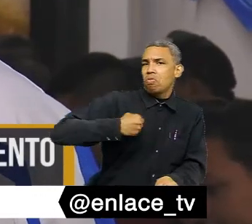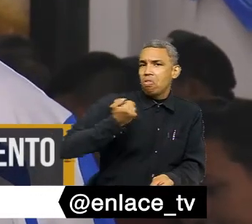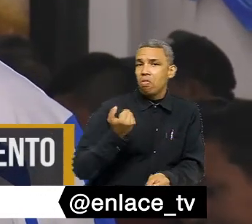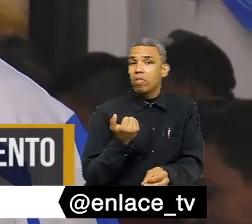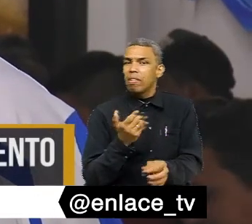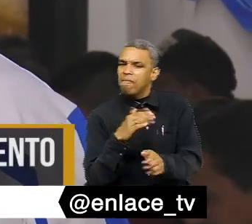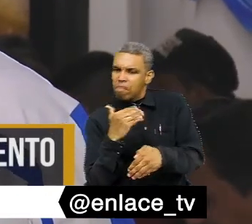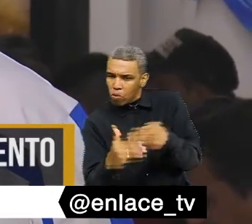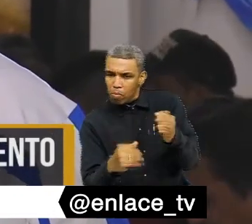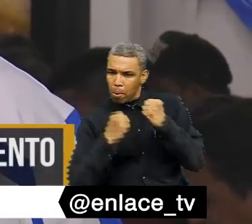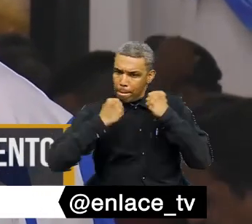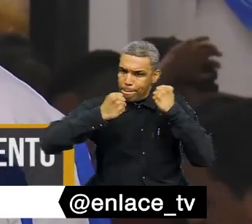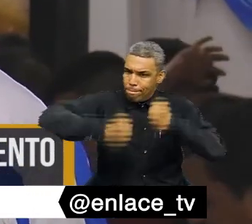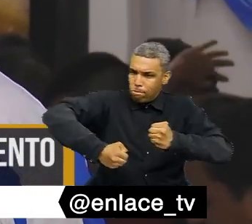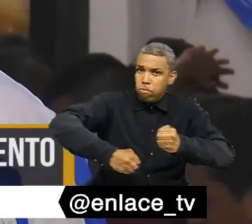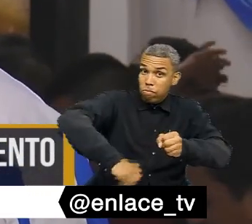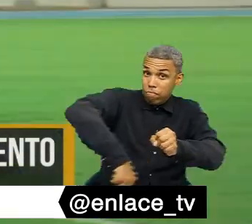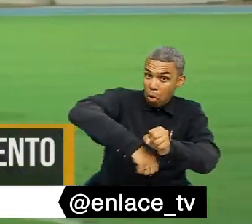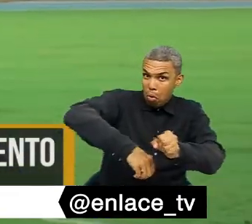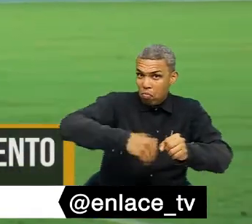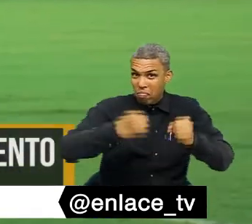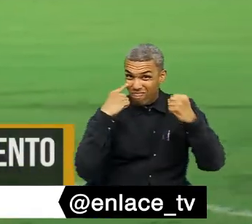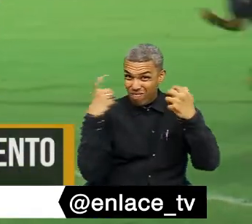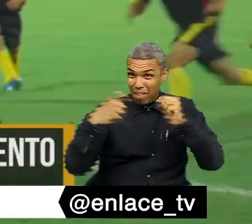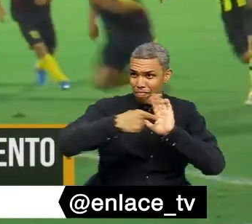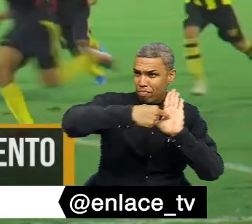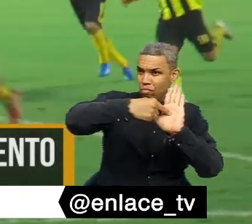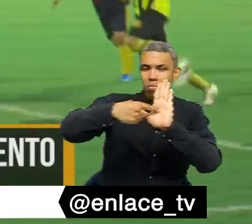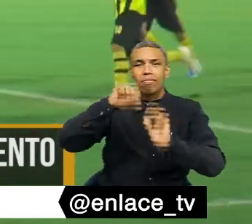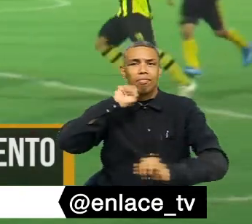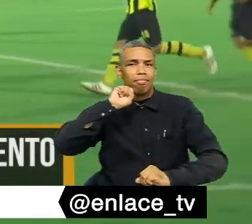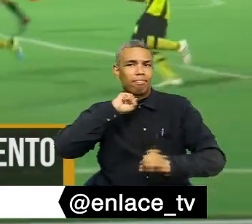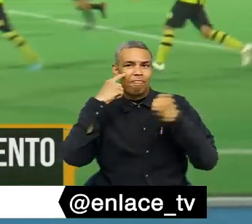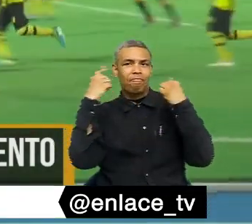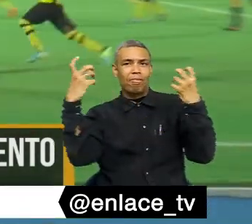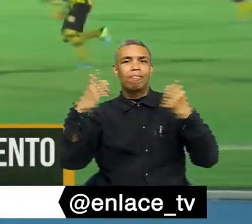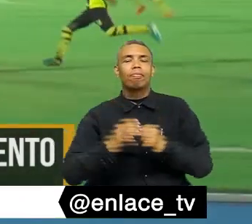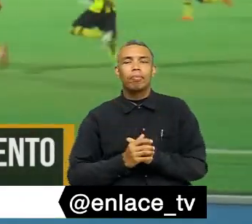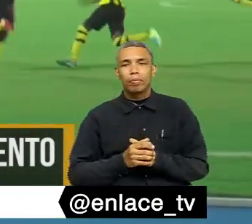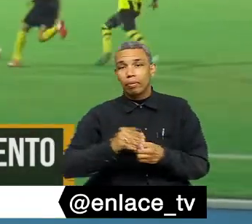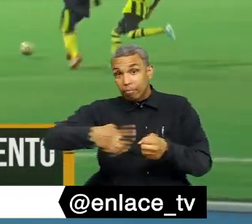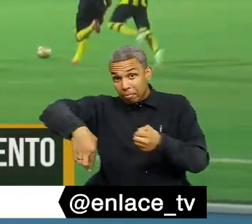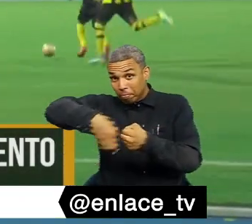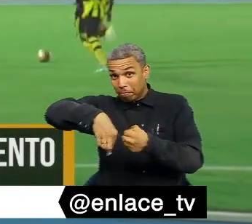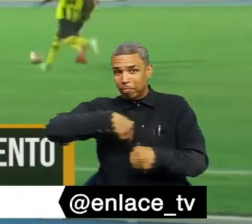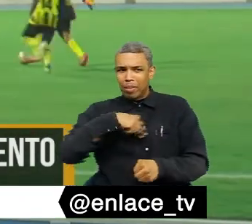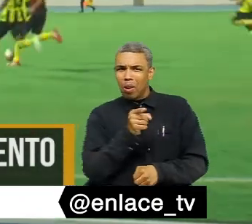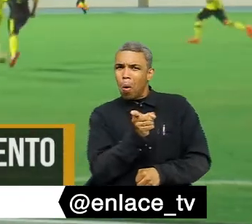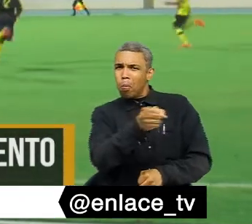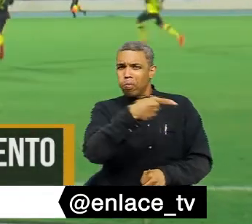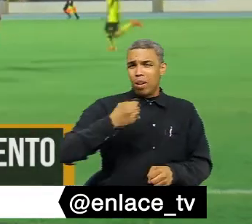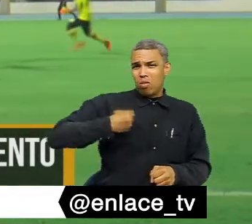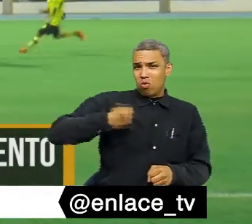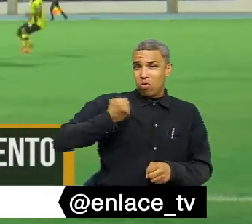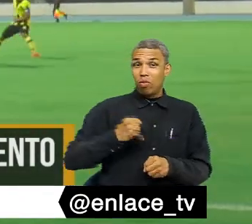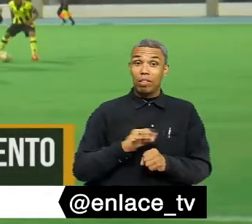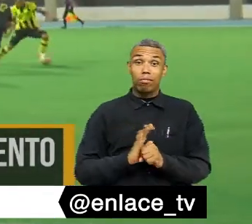y gran exponente del fútbol profesional en Colombia. Así las cosas, cabe recordar que Alianza Petrolera Sub-20 ha logrado estar dentro de los